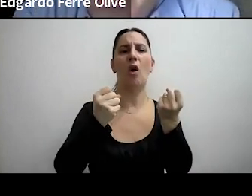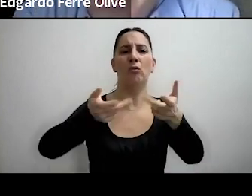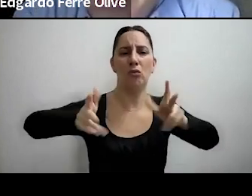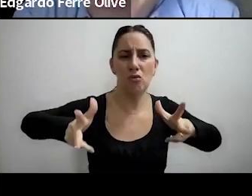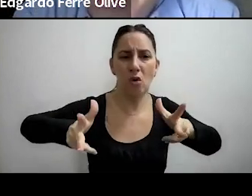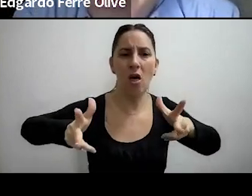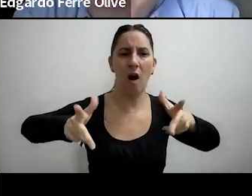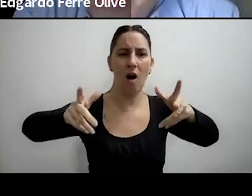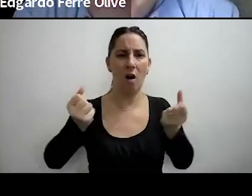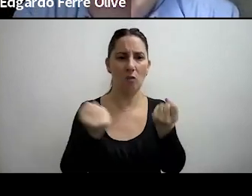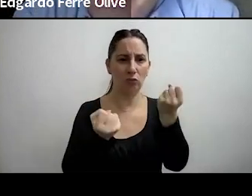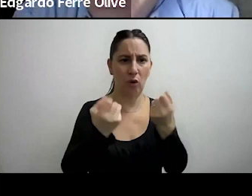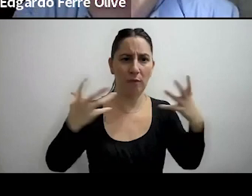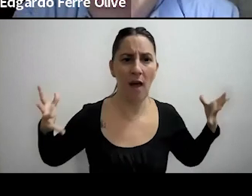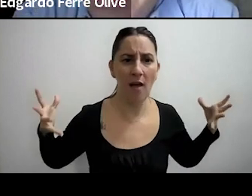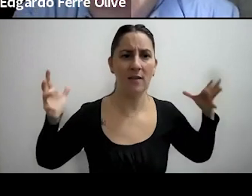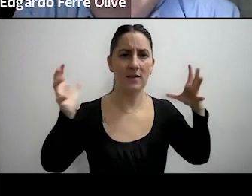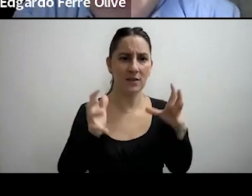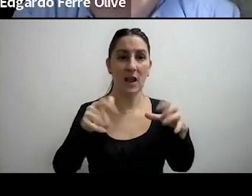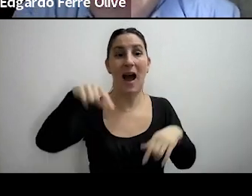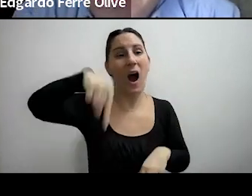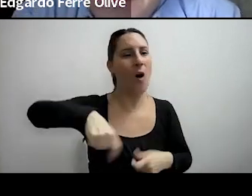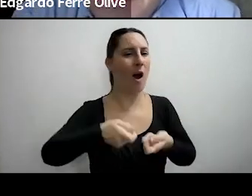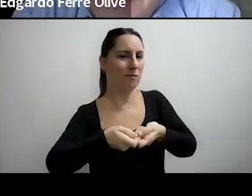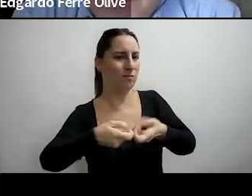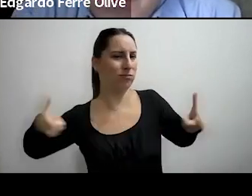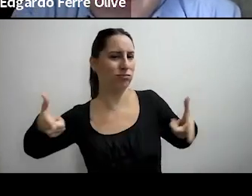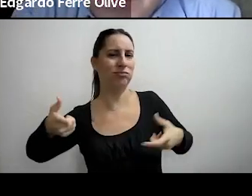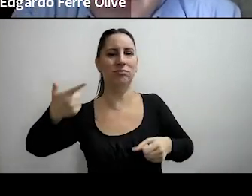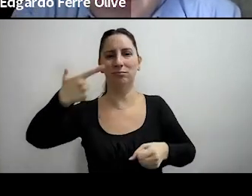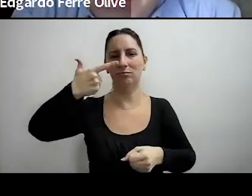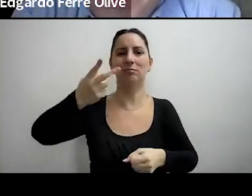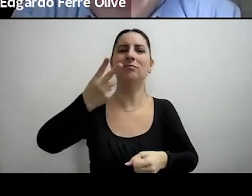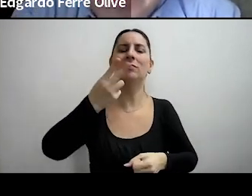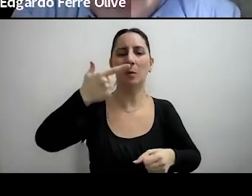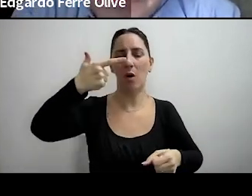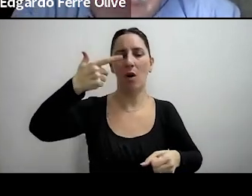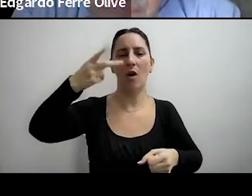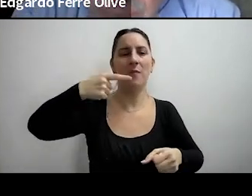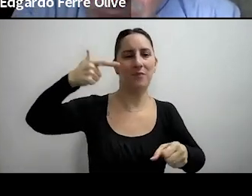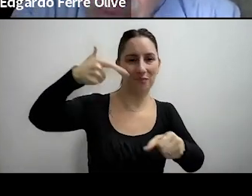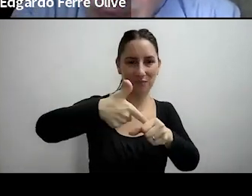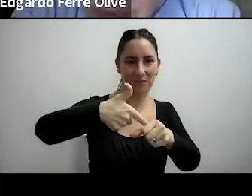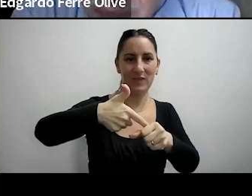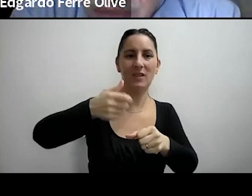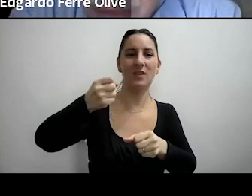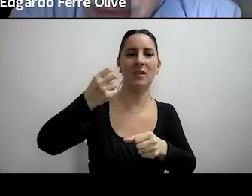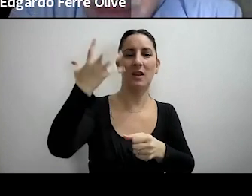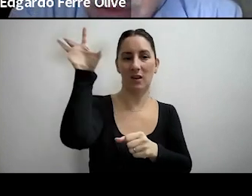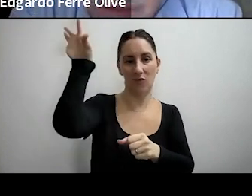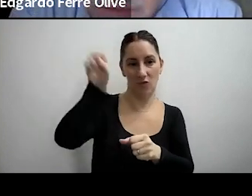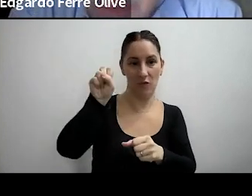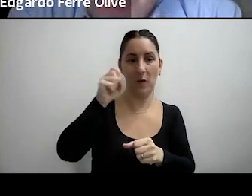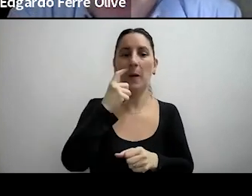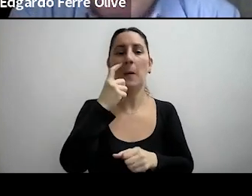hablando ahora de vehículos con energía eléctrica, todo lo que se viene, los híbridos. El uso del agua, la